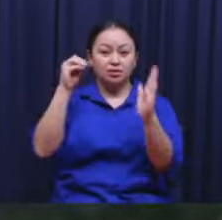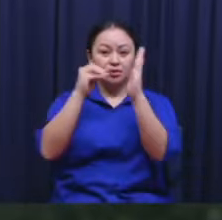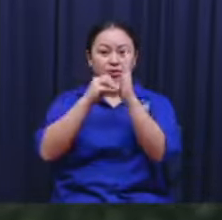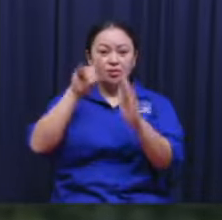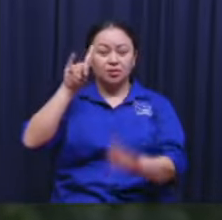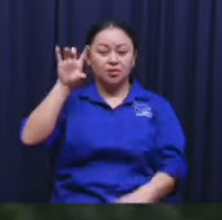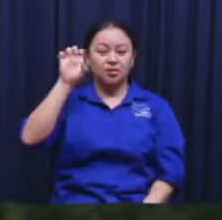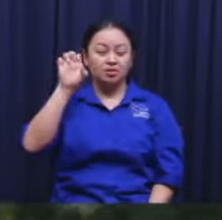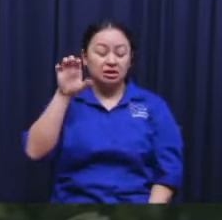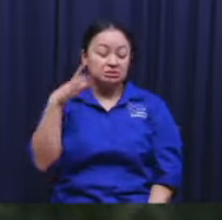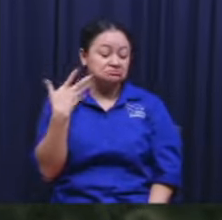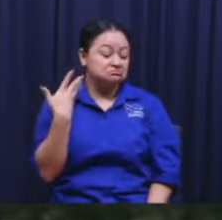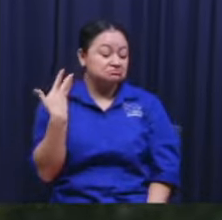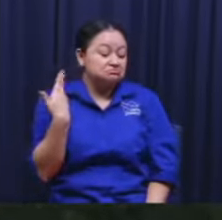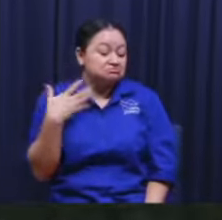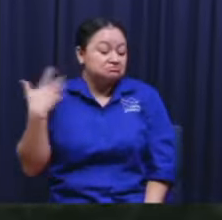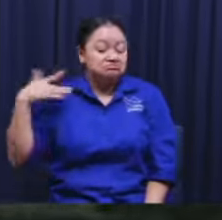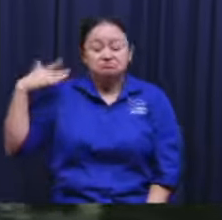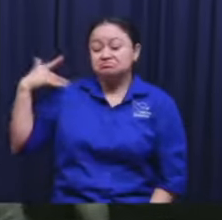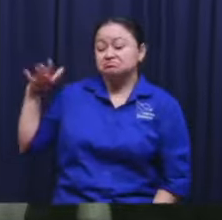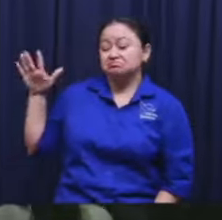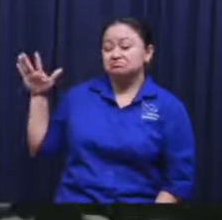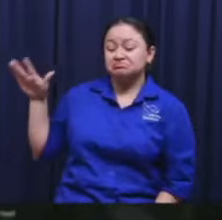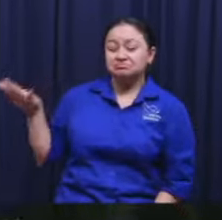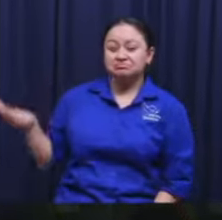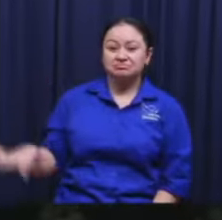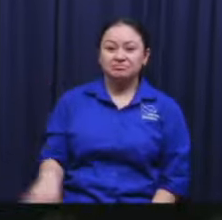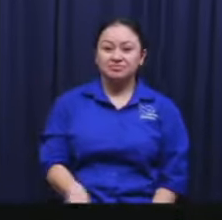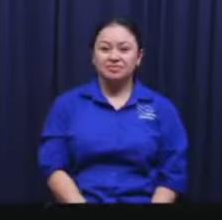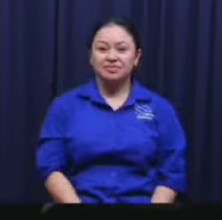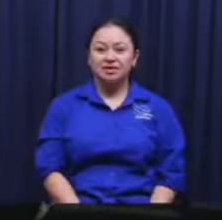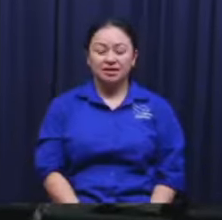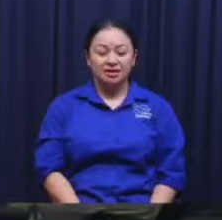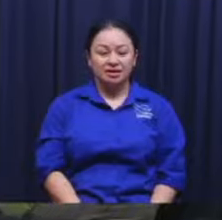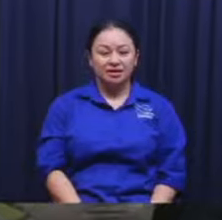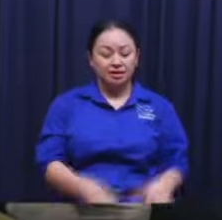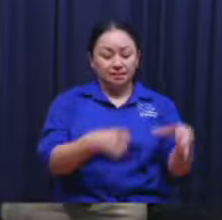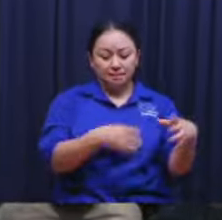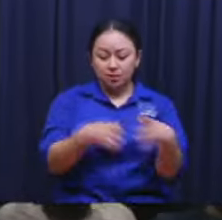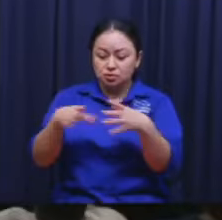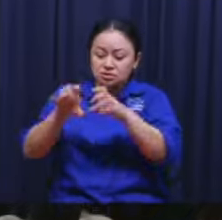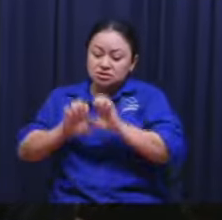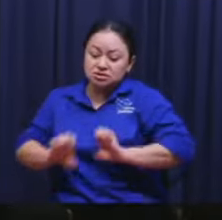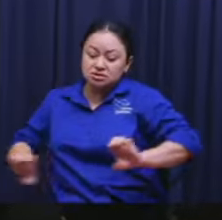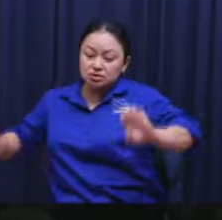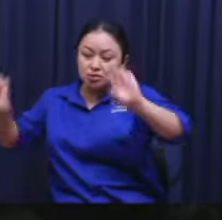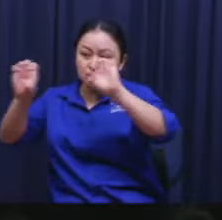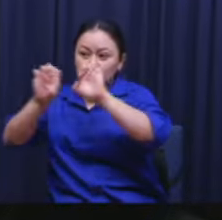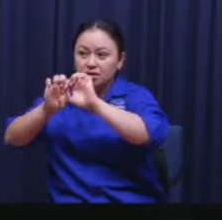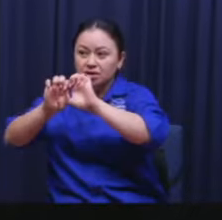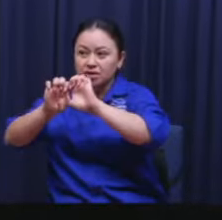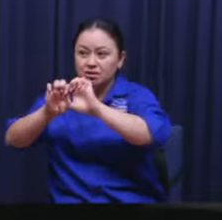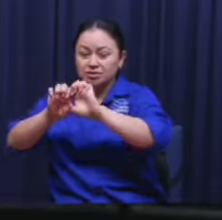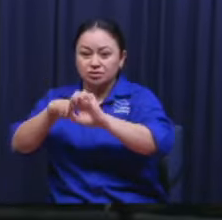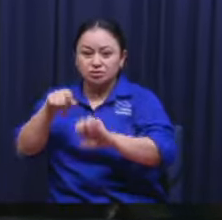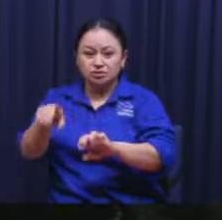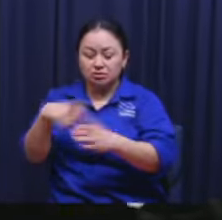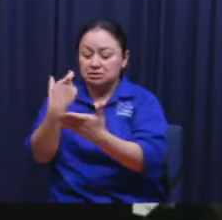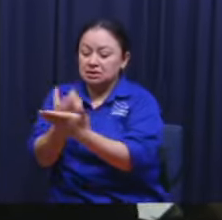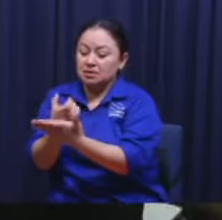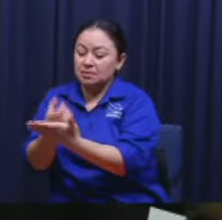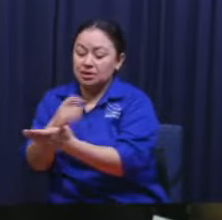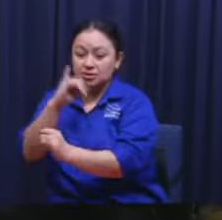Drácula, no, hijo de no sé qué, por acá, puso este escudo y rápido lo anda comprando en